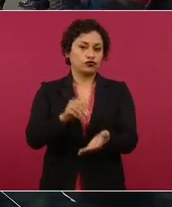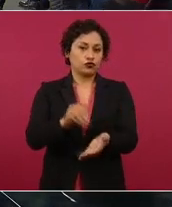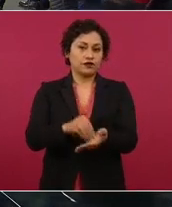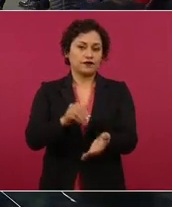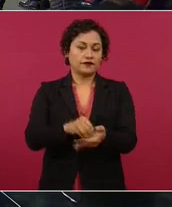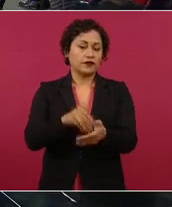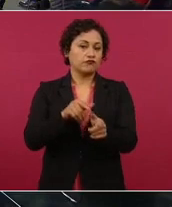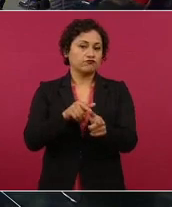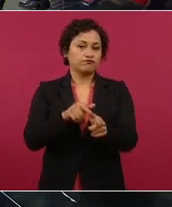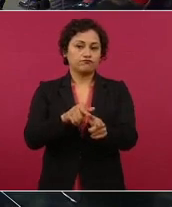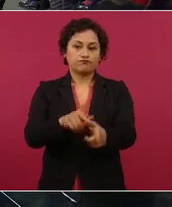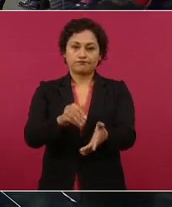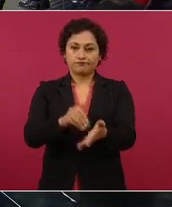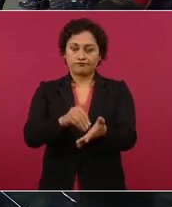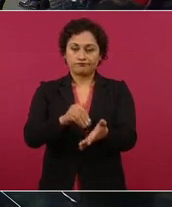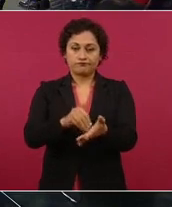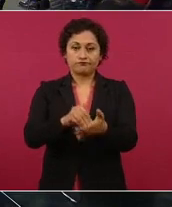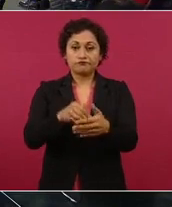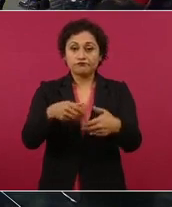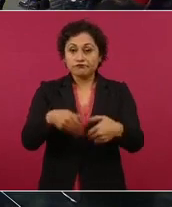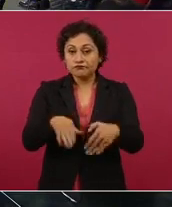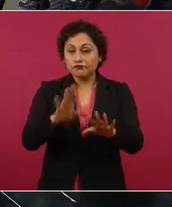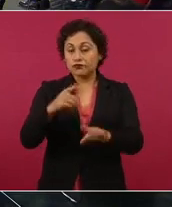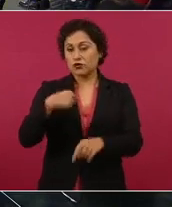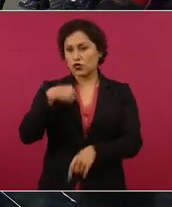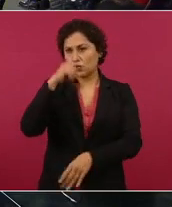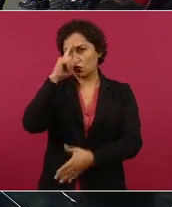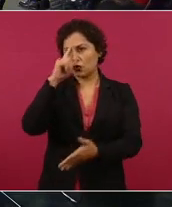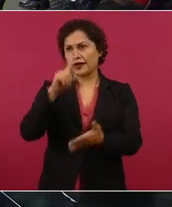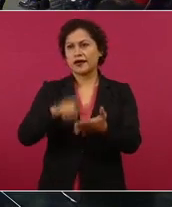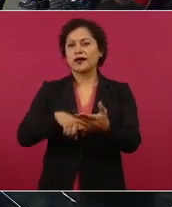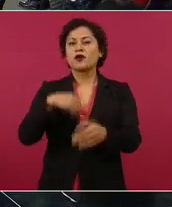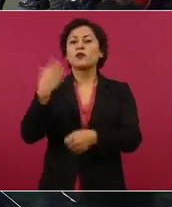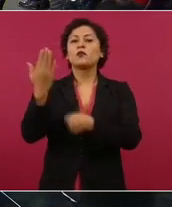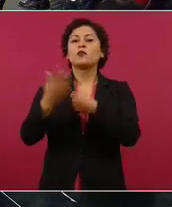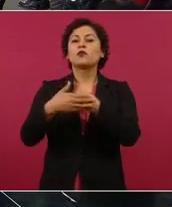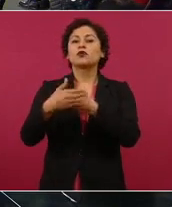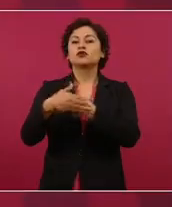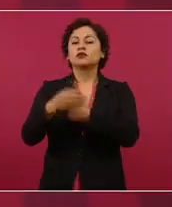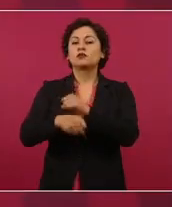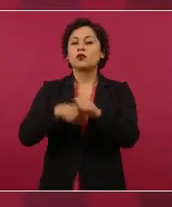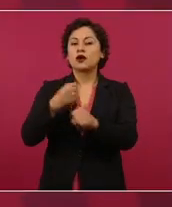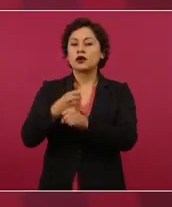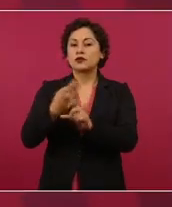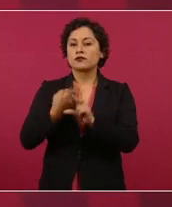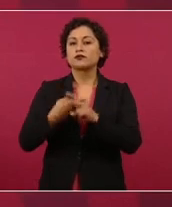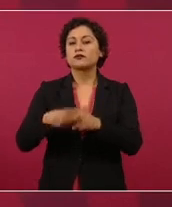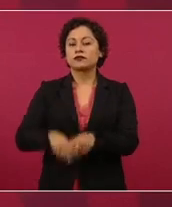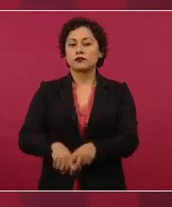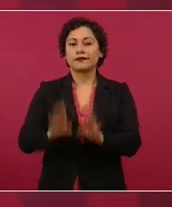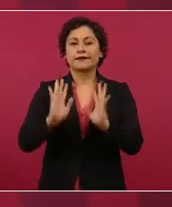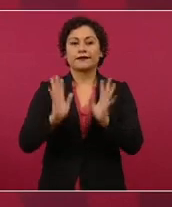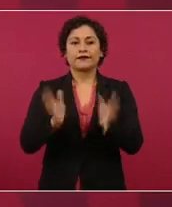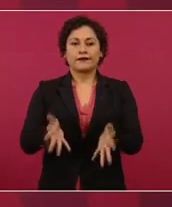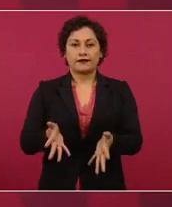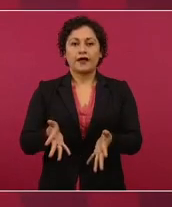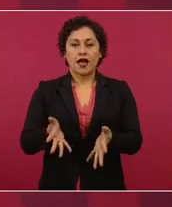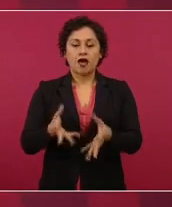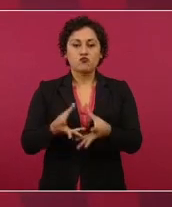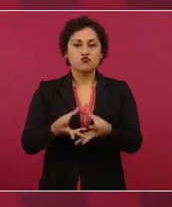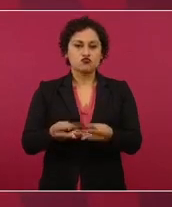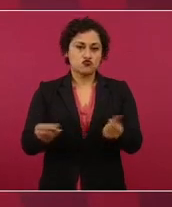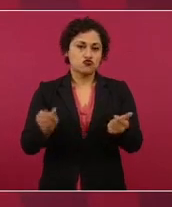pienso que a principios del año próximo ya se va a